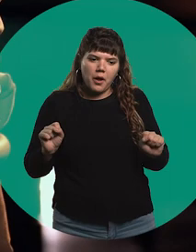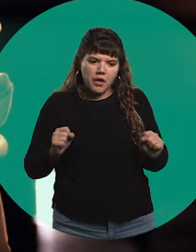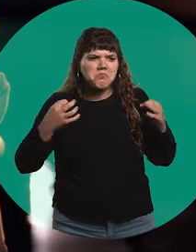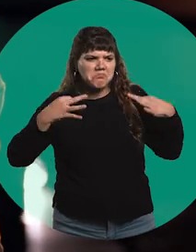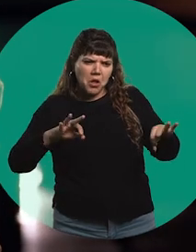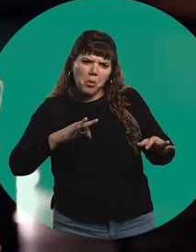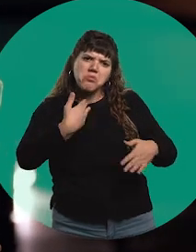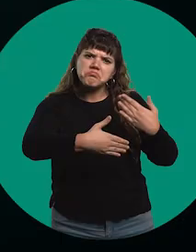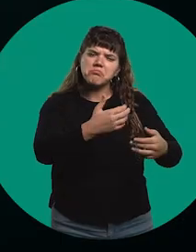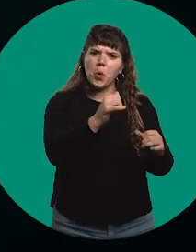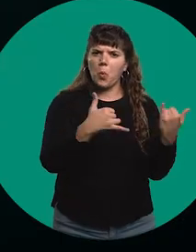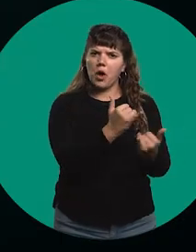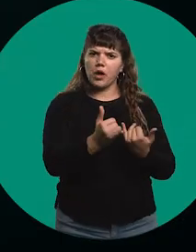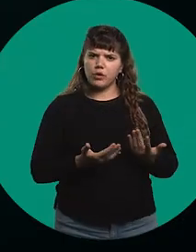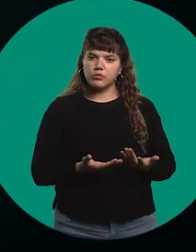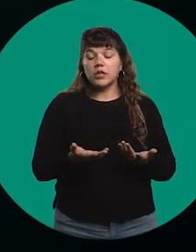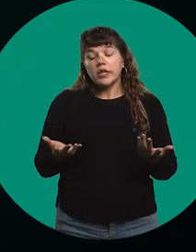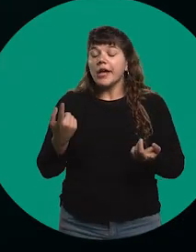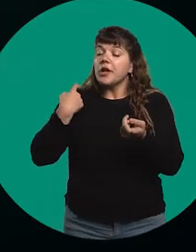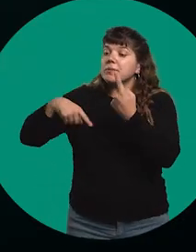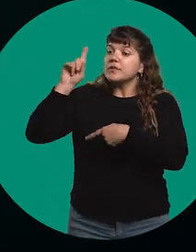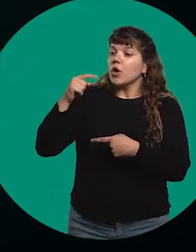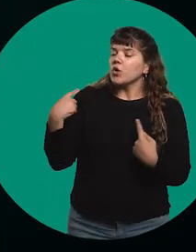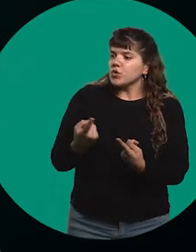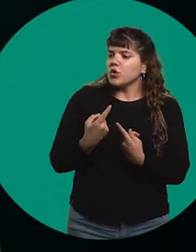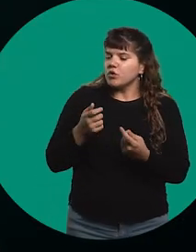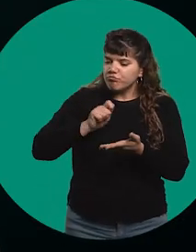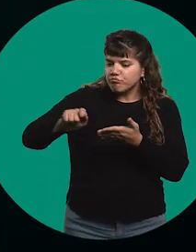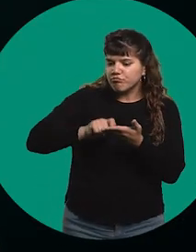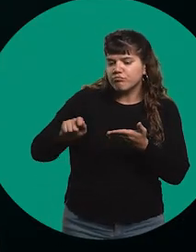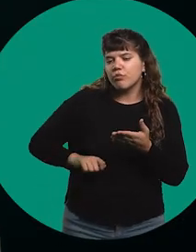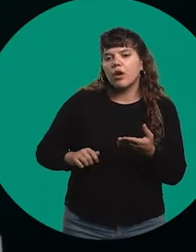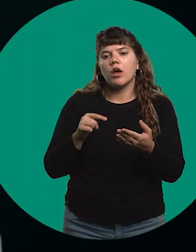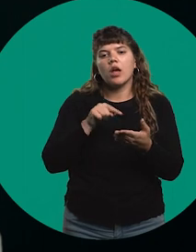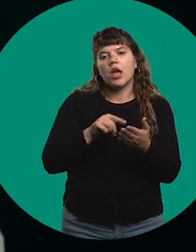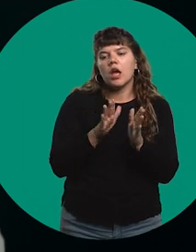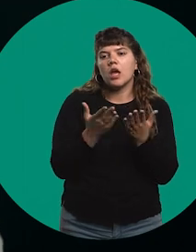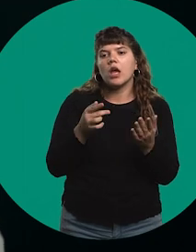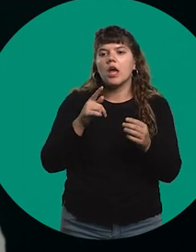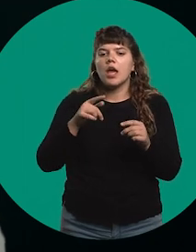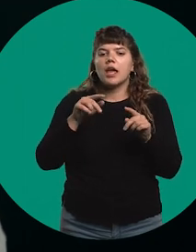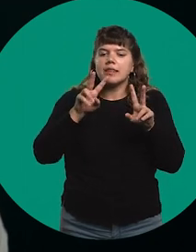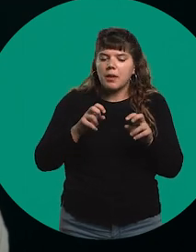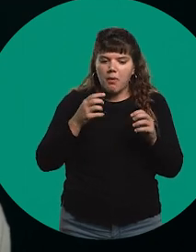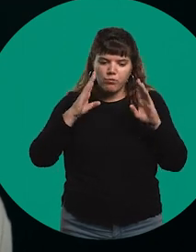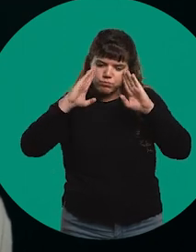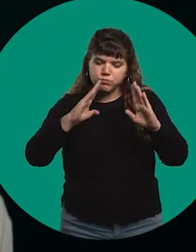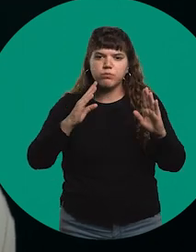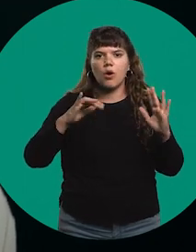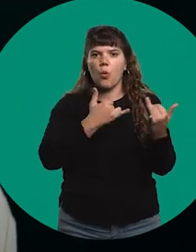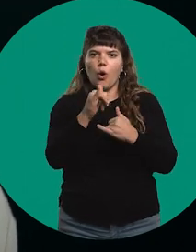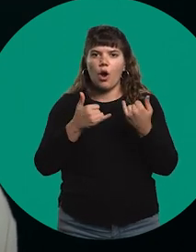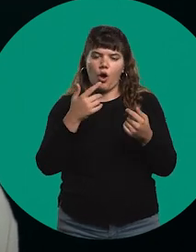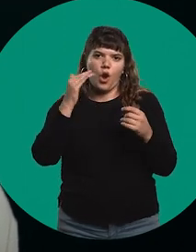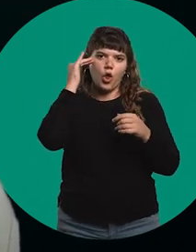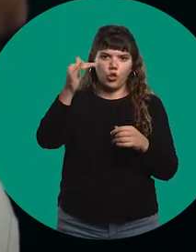más cómodos en esto? El año pasado estuvimos escribiendo un capítulo sobre competencias lúdicas del docente. Si